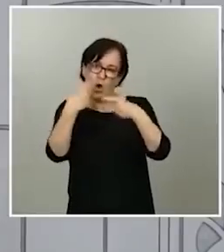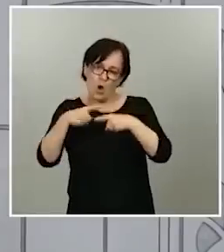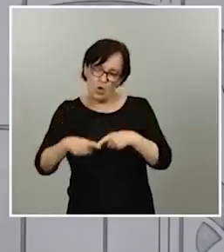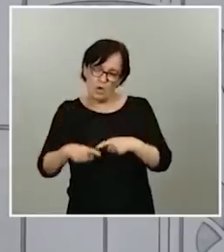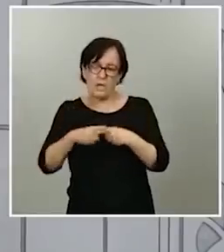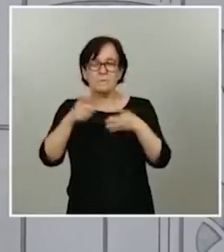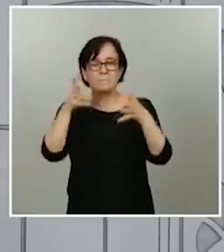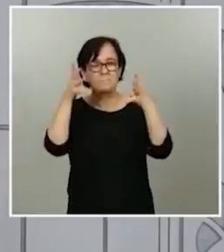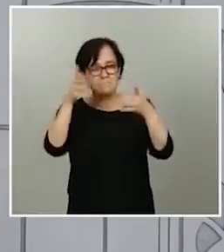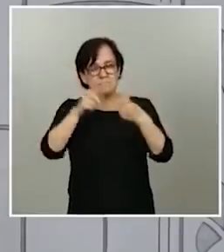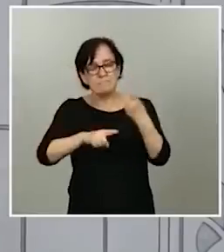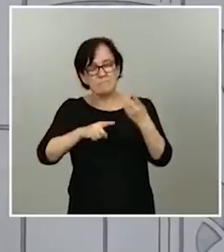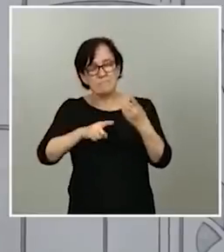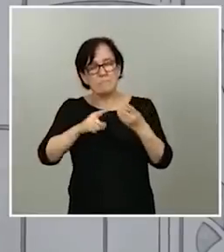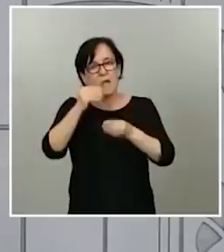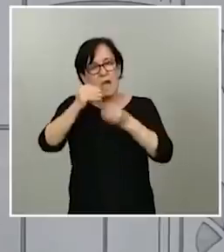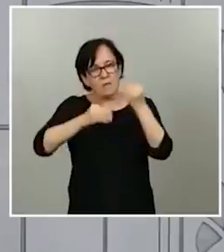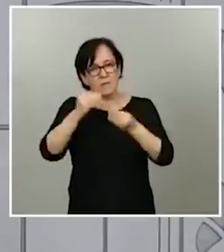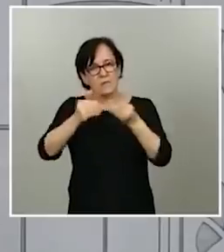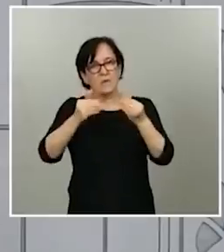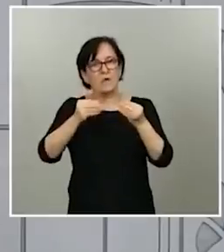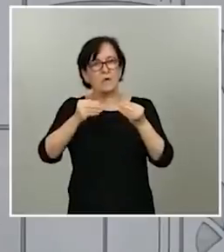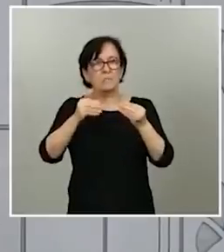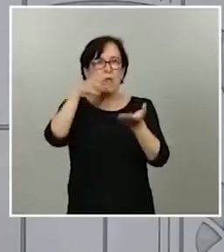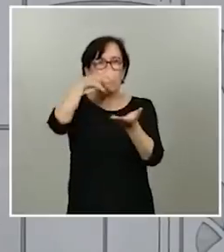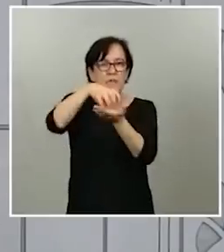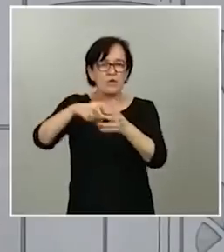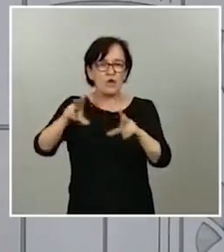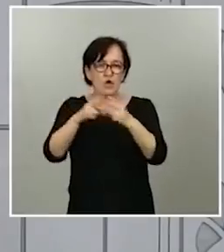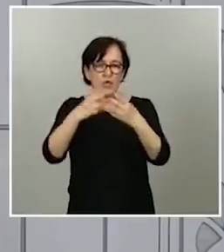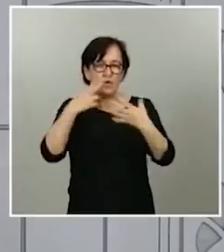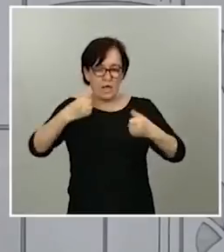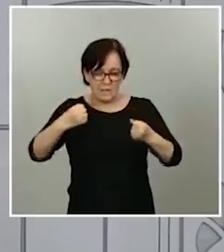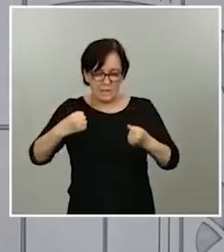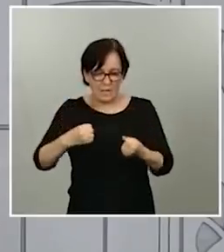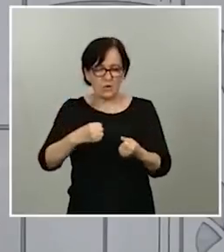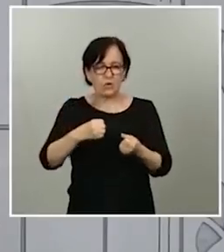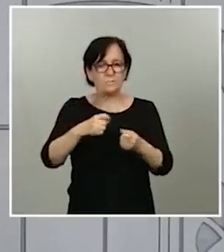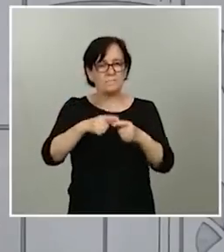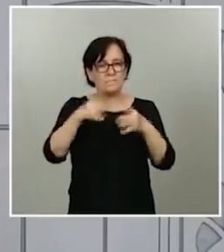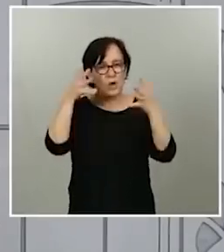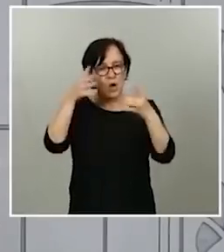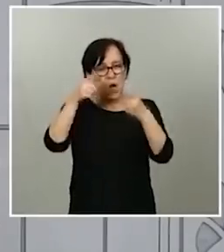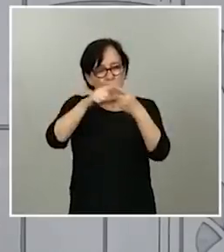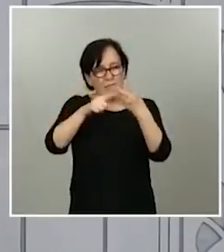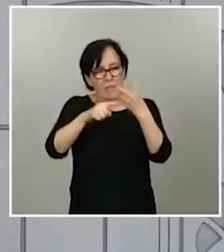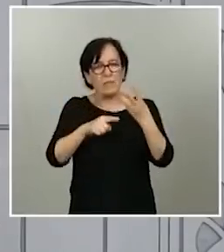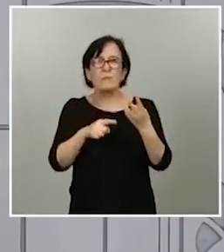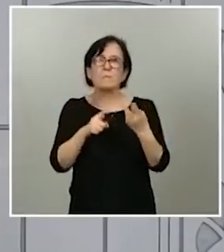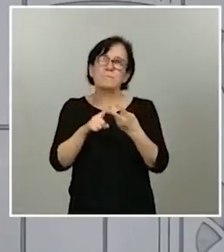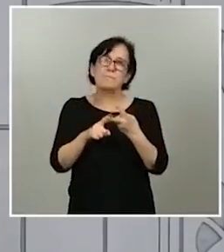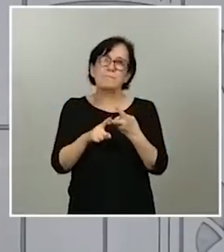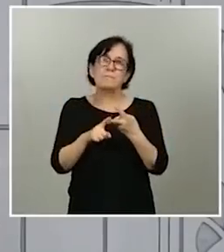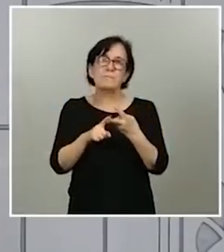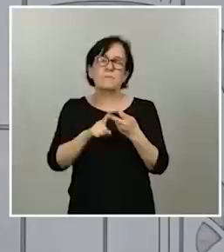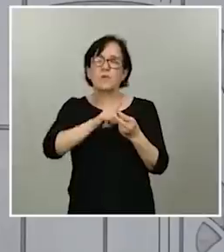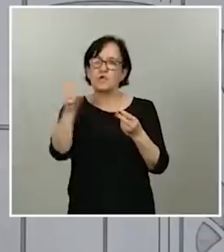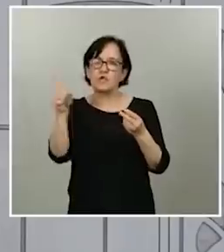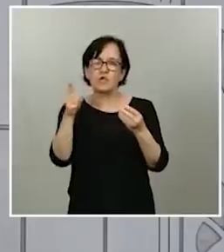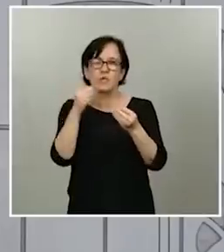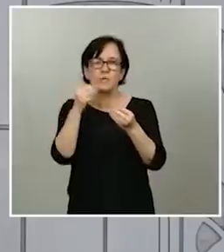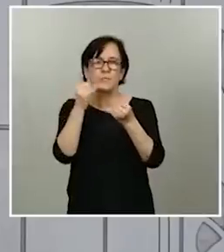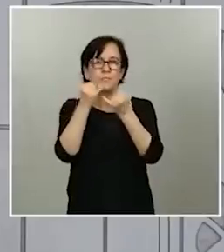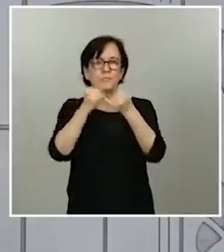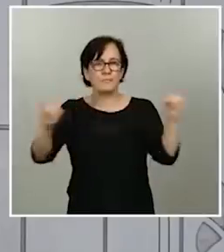de Occidente. Y finalizaba diciendo que el déficit este año, frente al 10,7% del Gobierno,